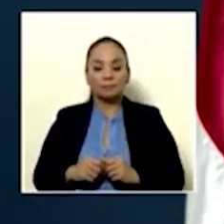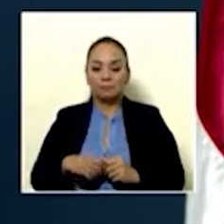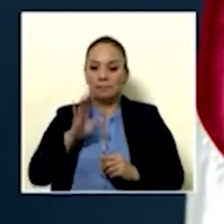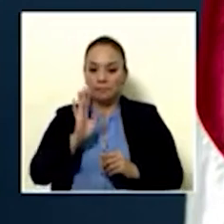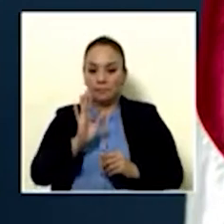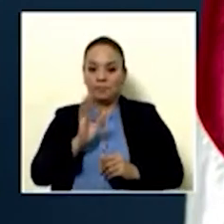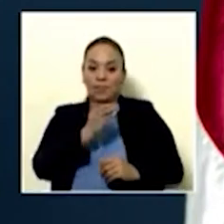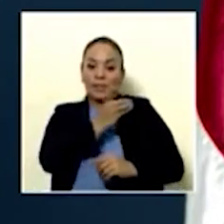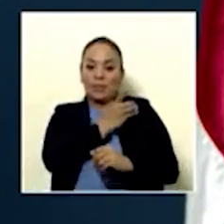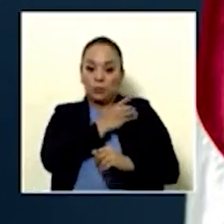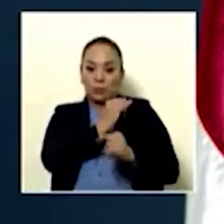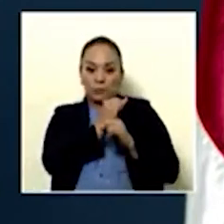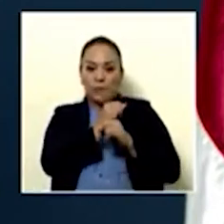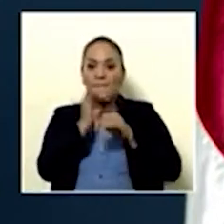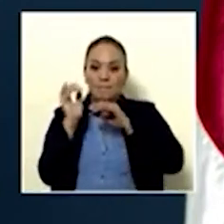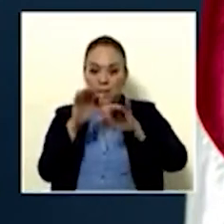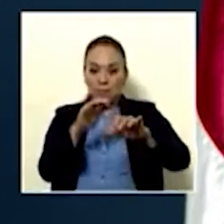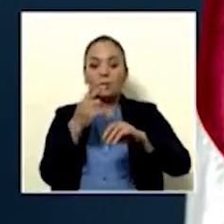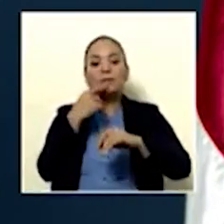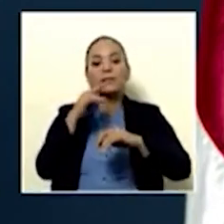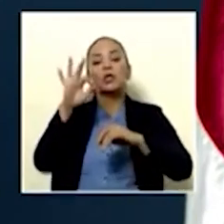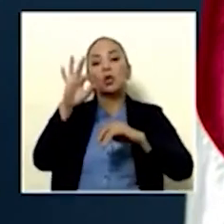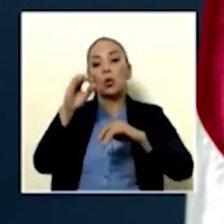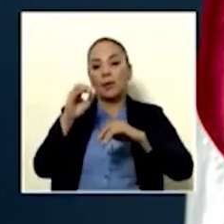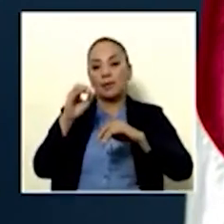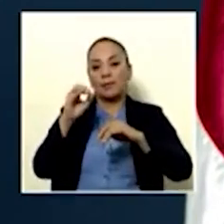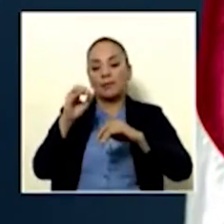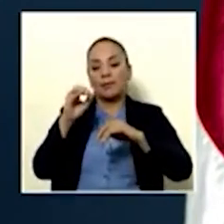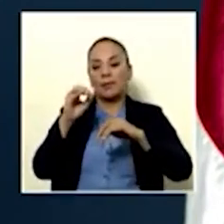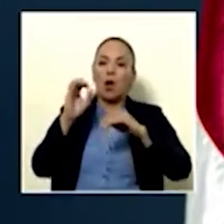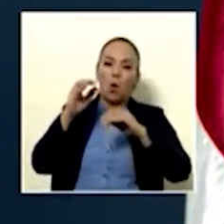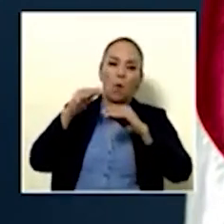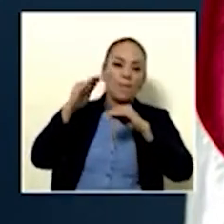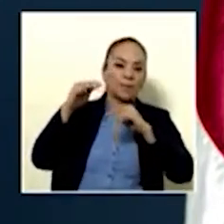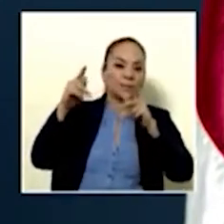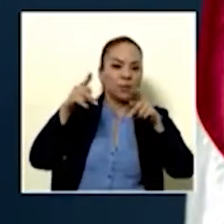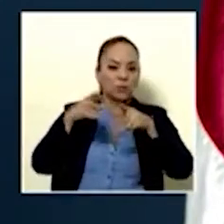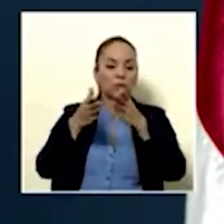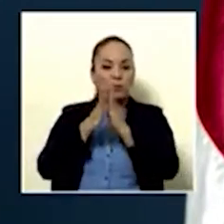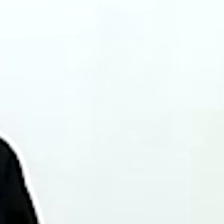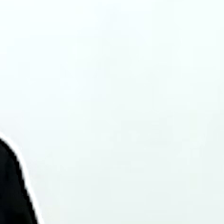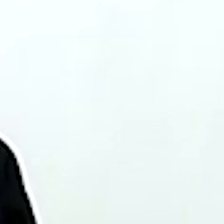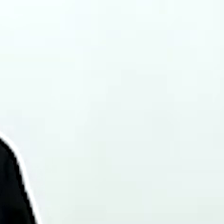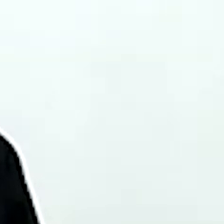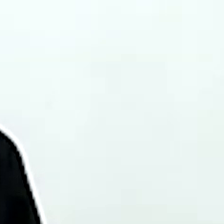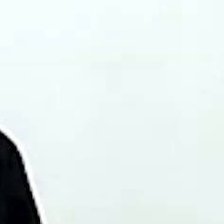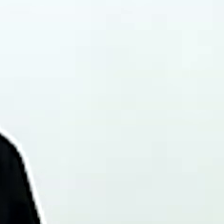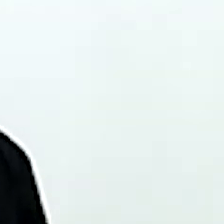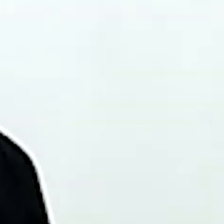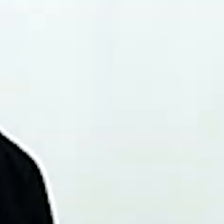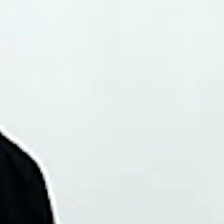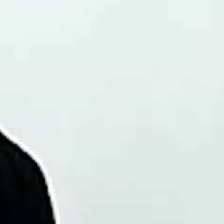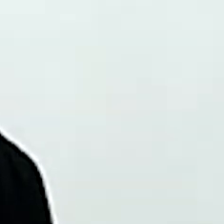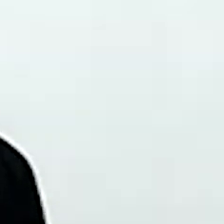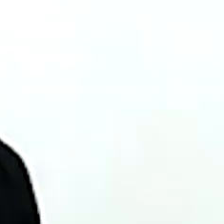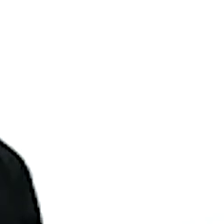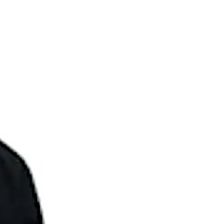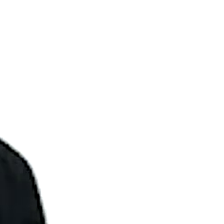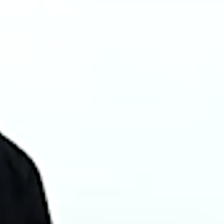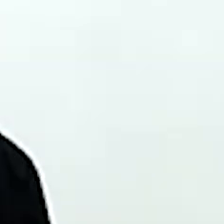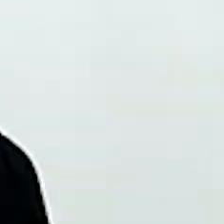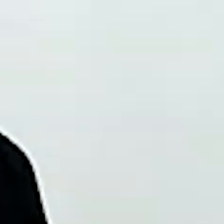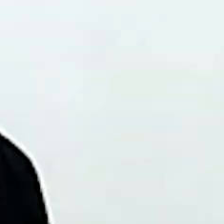marzo de 2023 se creará una categoría especial para migrantes de Nicaragua Venezuela y Cuba sin embargo